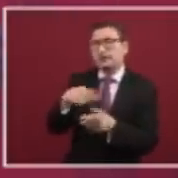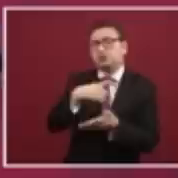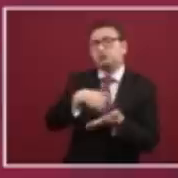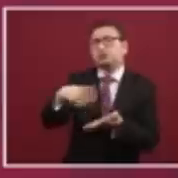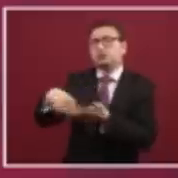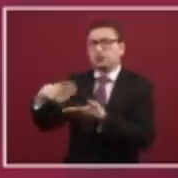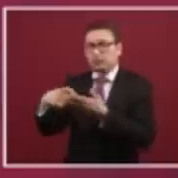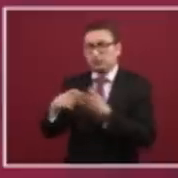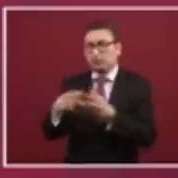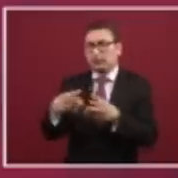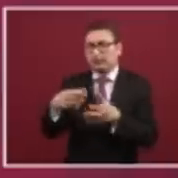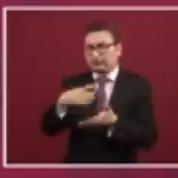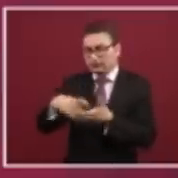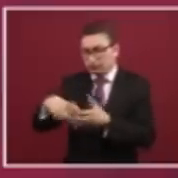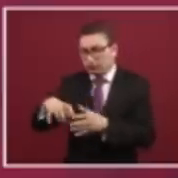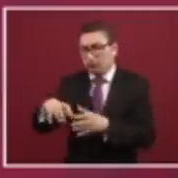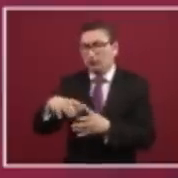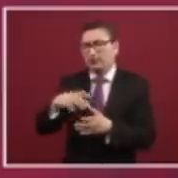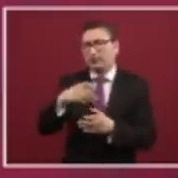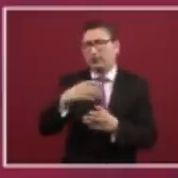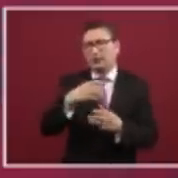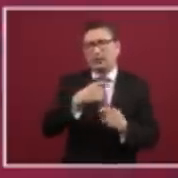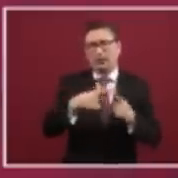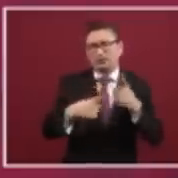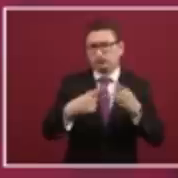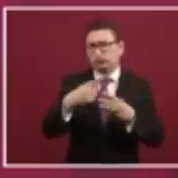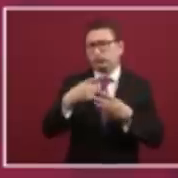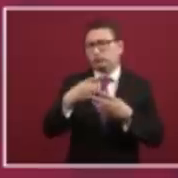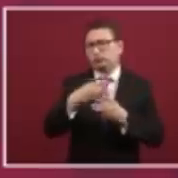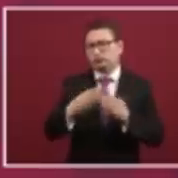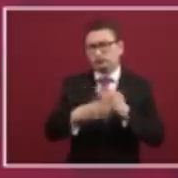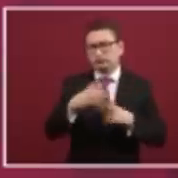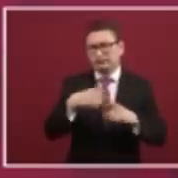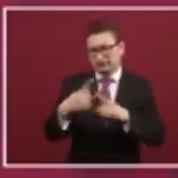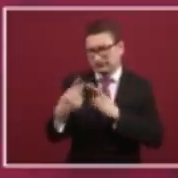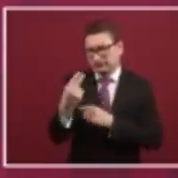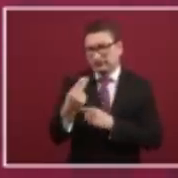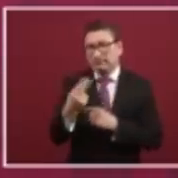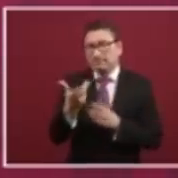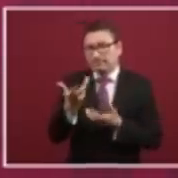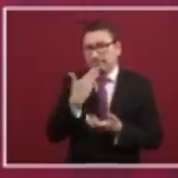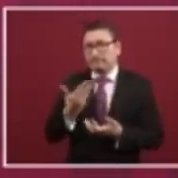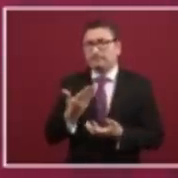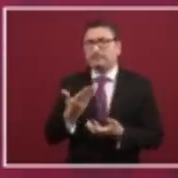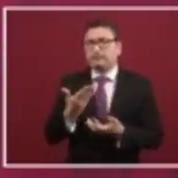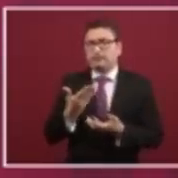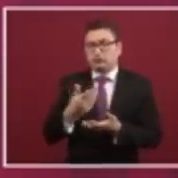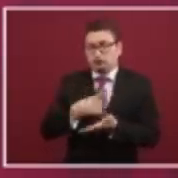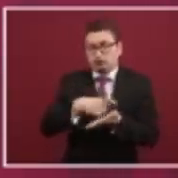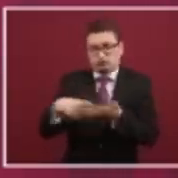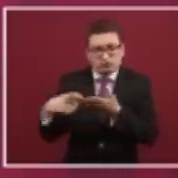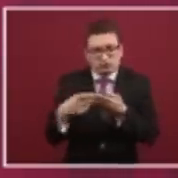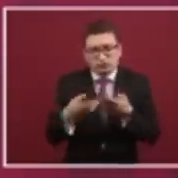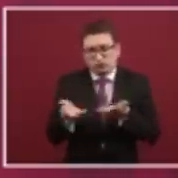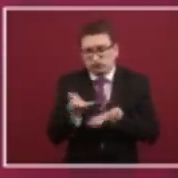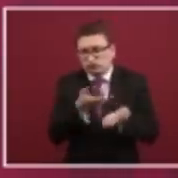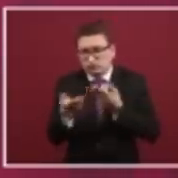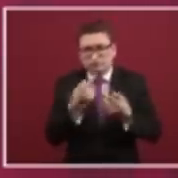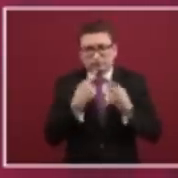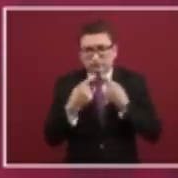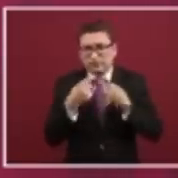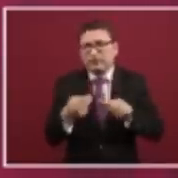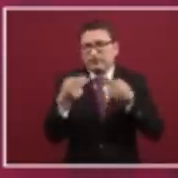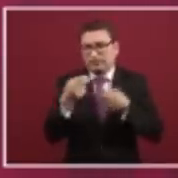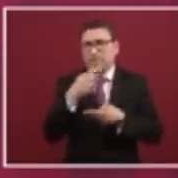de concentración de la demanda que a su vez permiten mejores negociaciones. En el